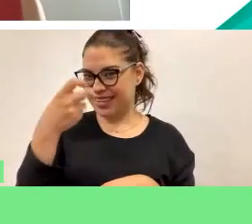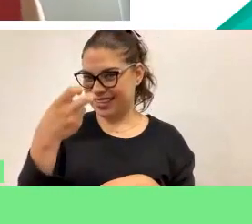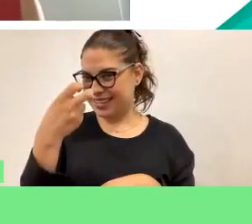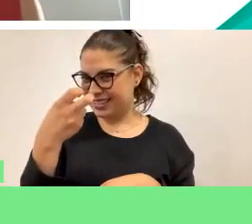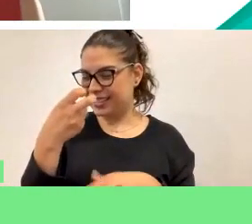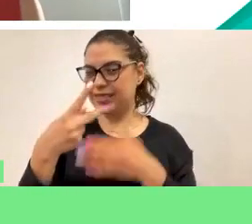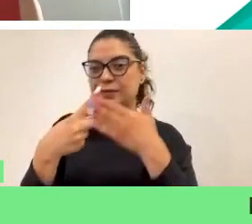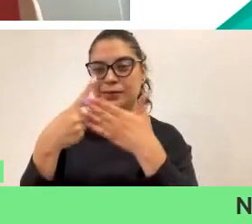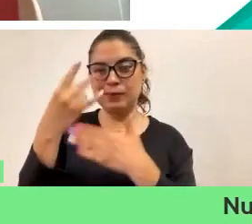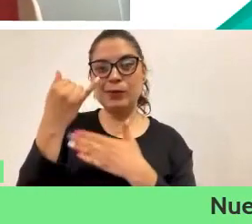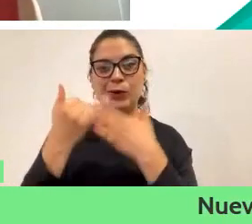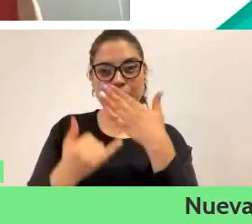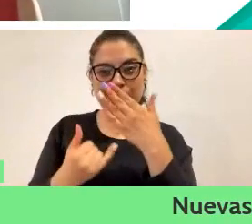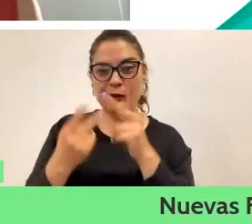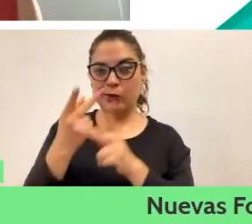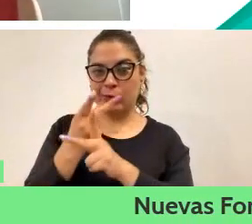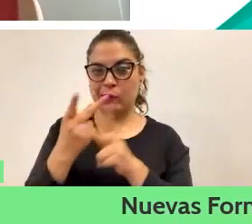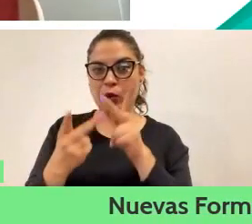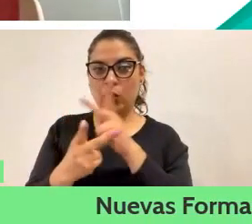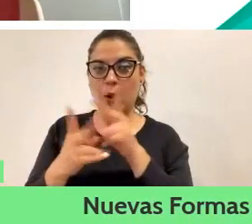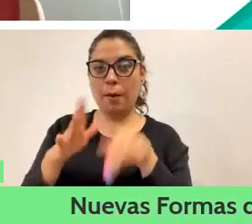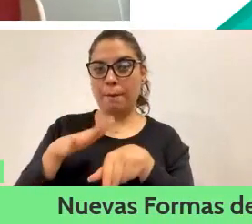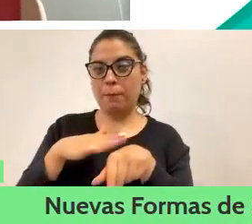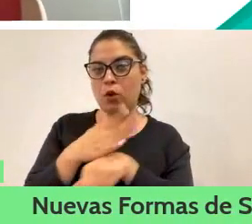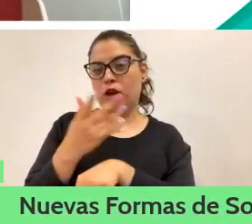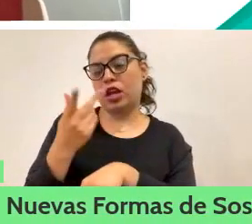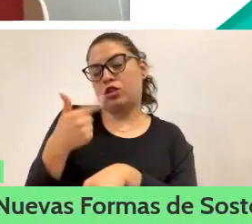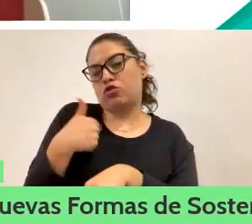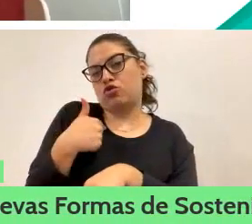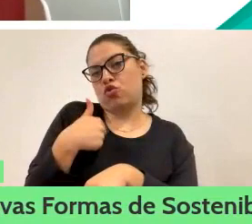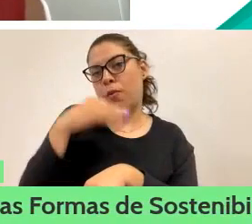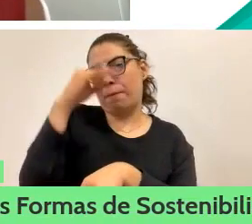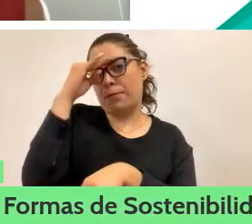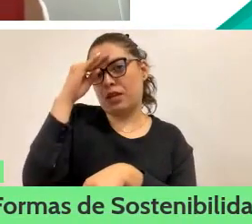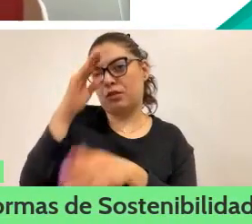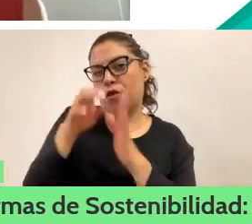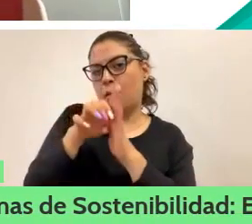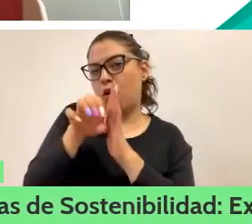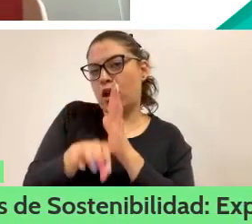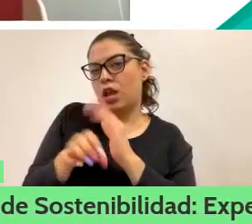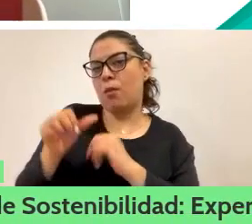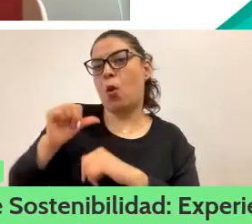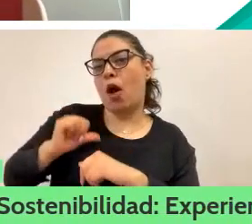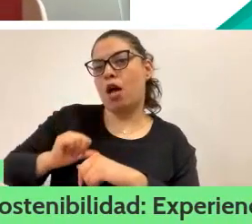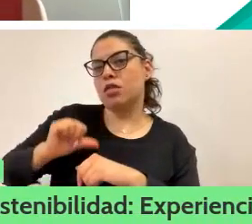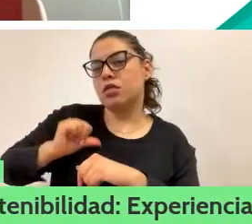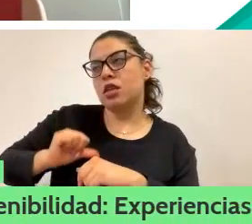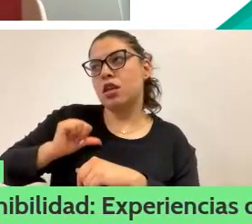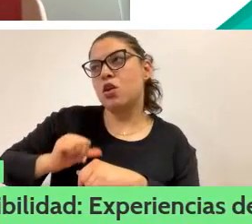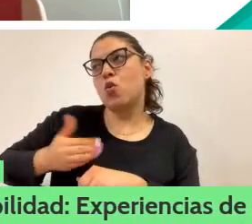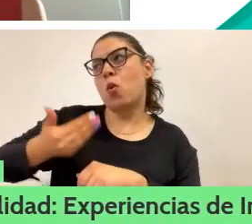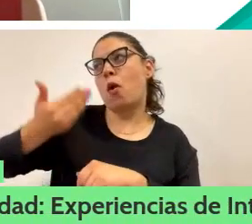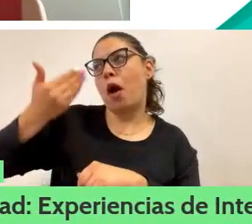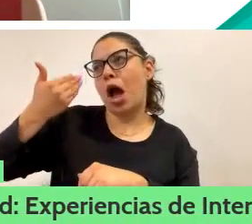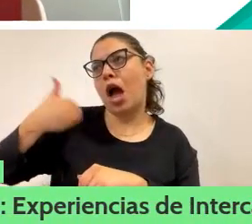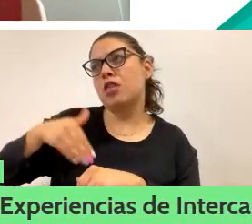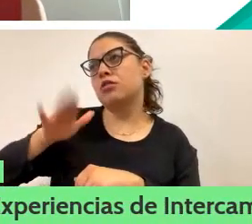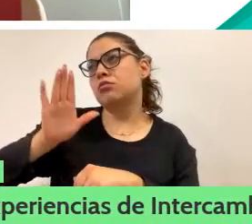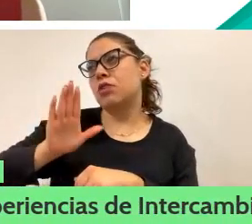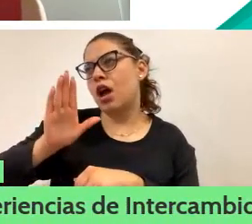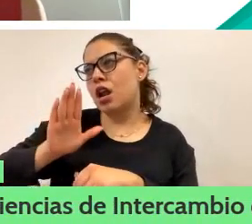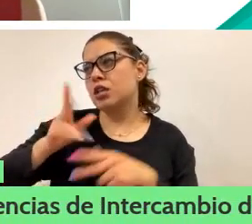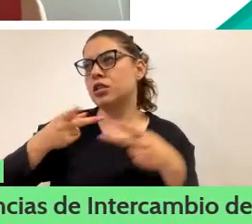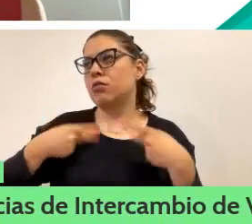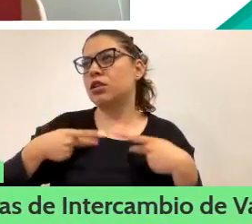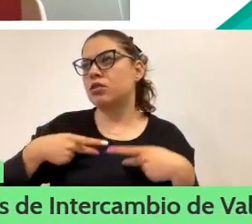bueno, yo creo que es muy antigua la forma de hacer campañas y que los donantes pongan plata y colaboren y hagan donaciones, pero